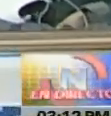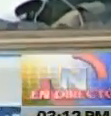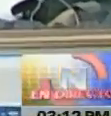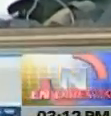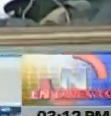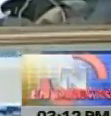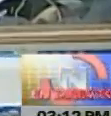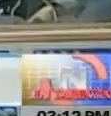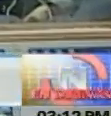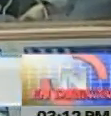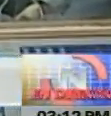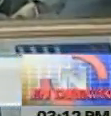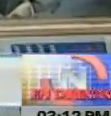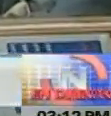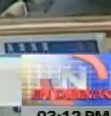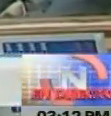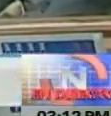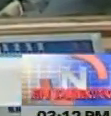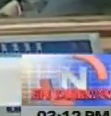Qué lindo.